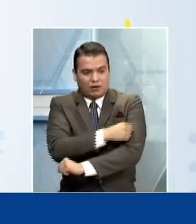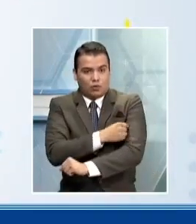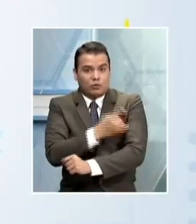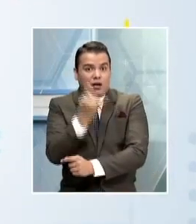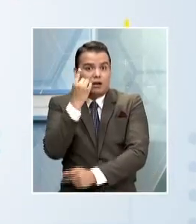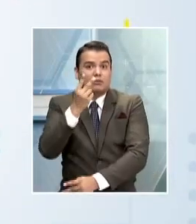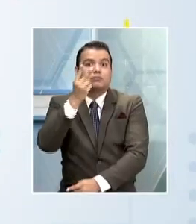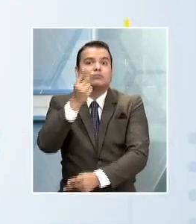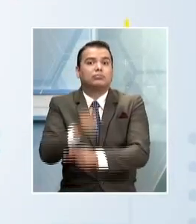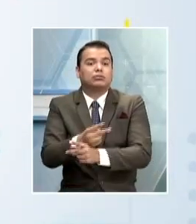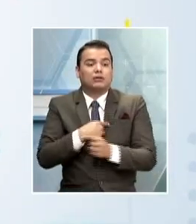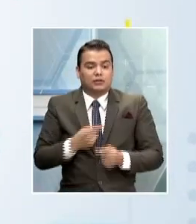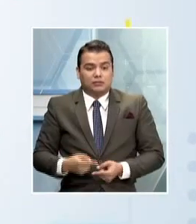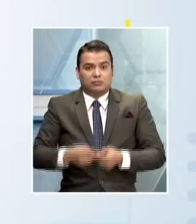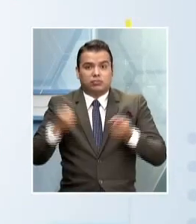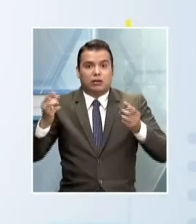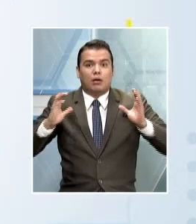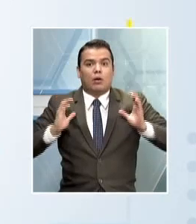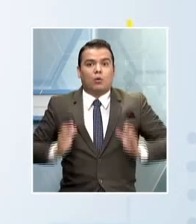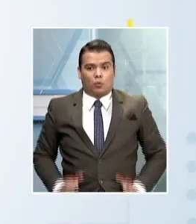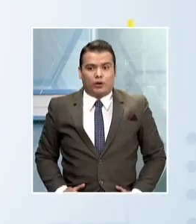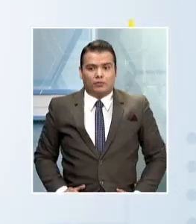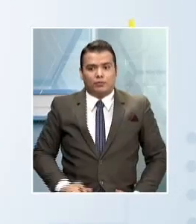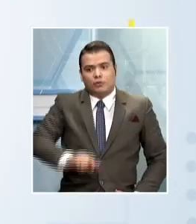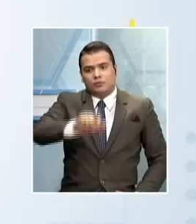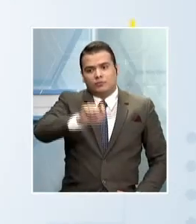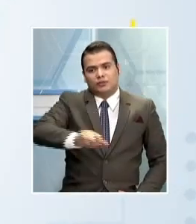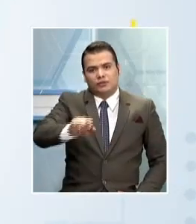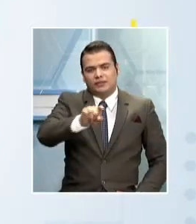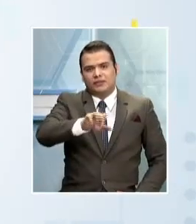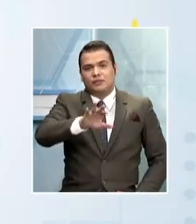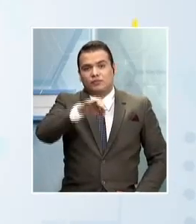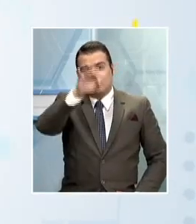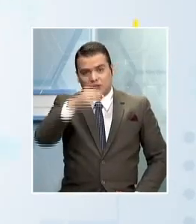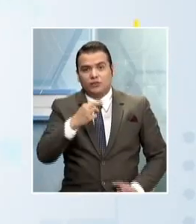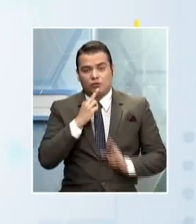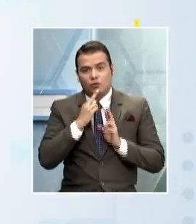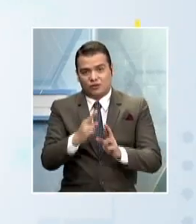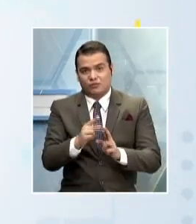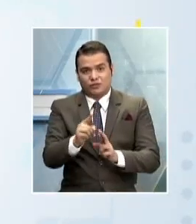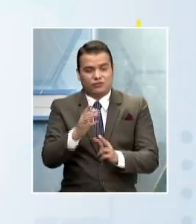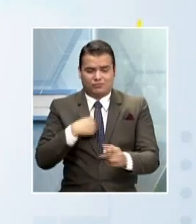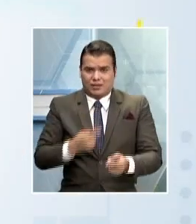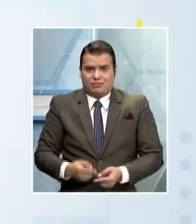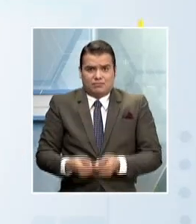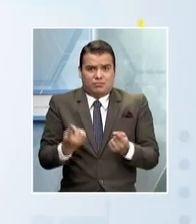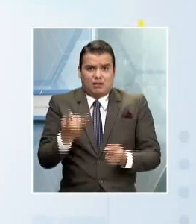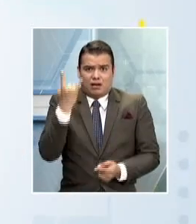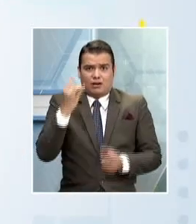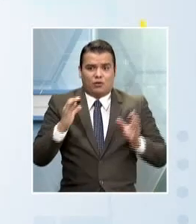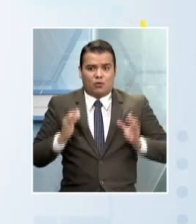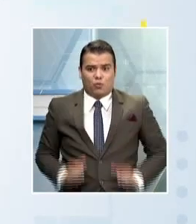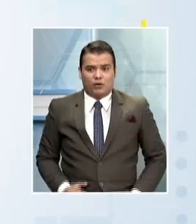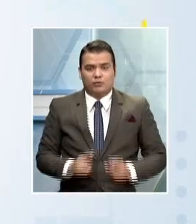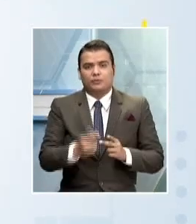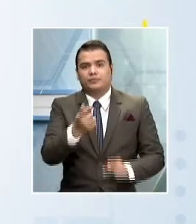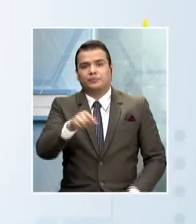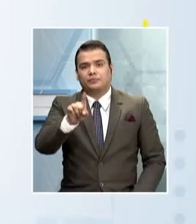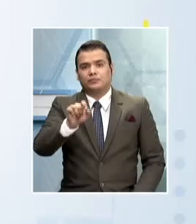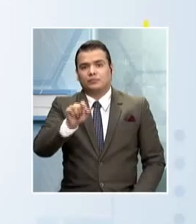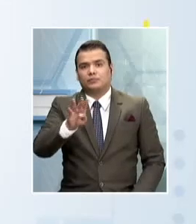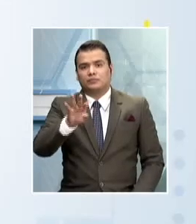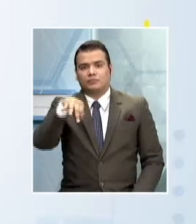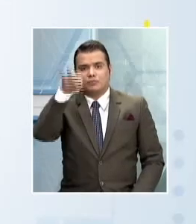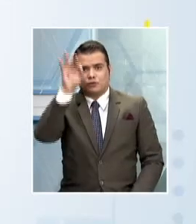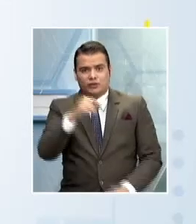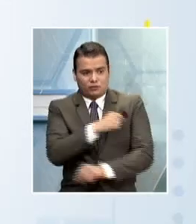los potenciales efectos adversos. Eso respondió el 65,5% de los encuestados. Mientras tanto, el 16,4% afirma que no